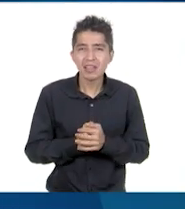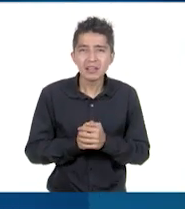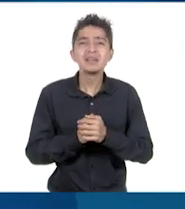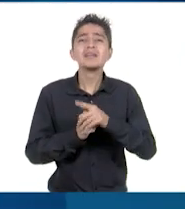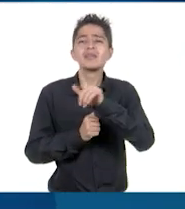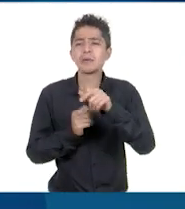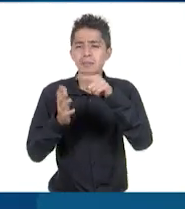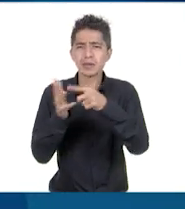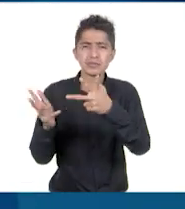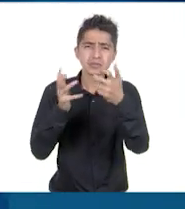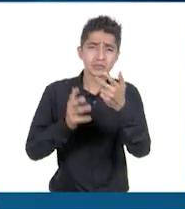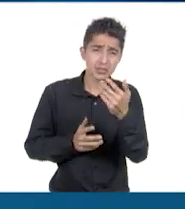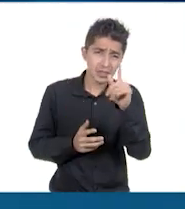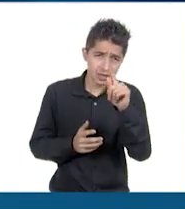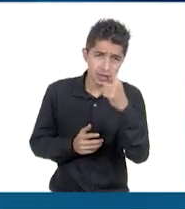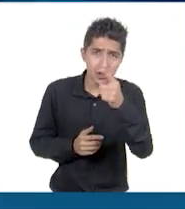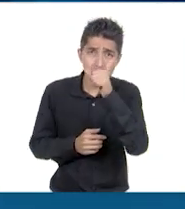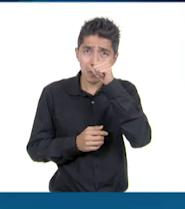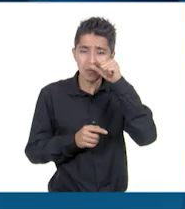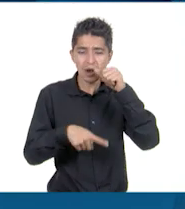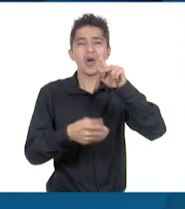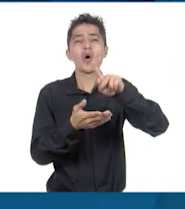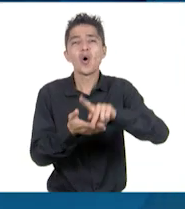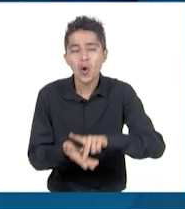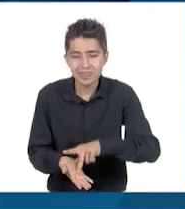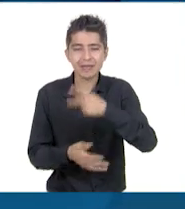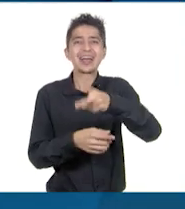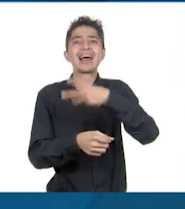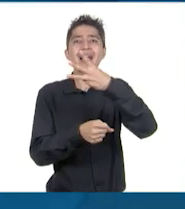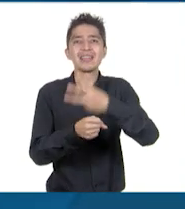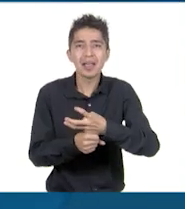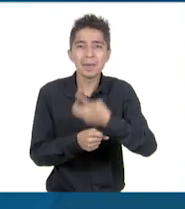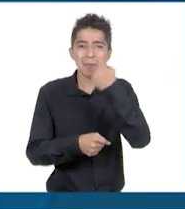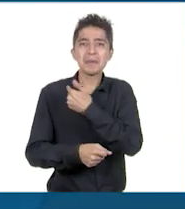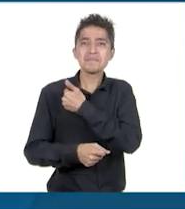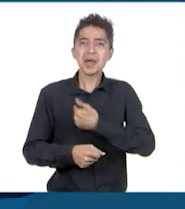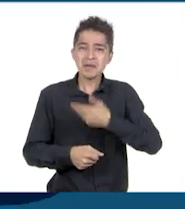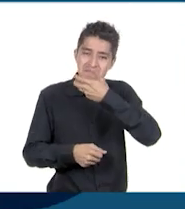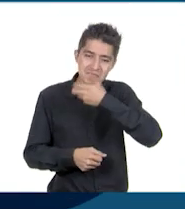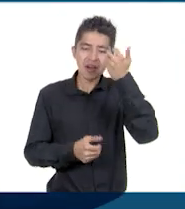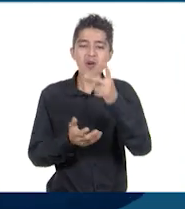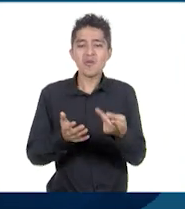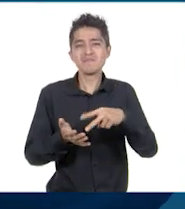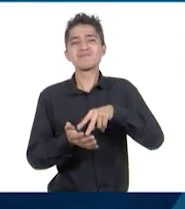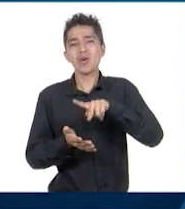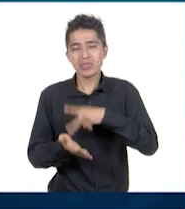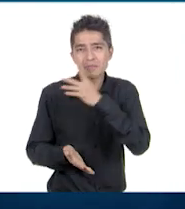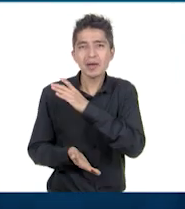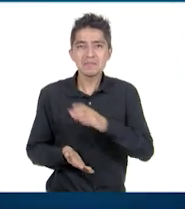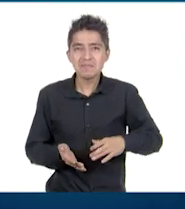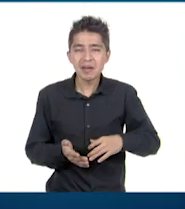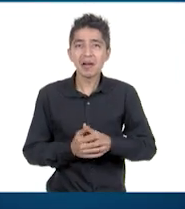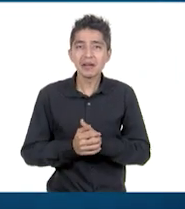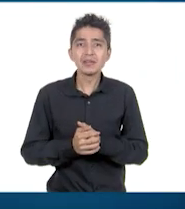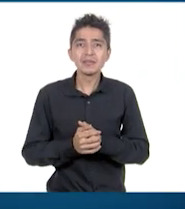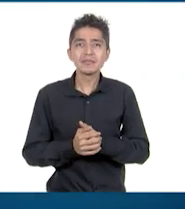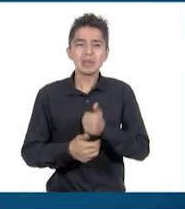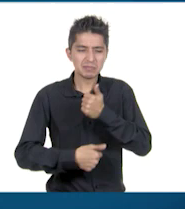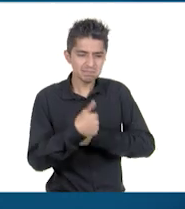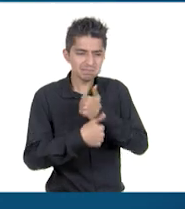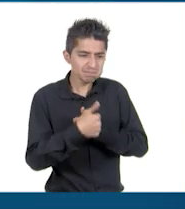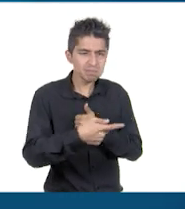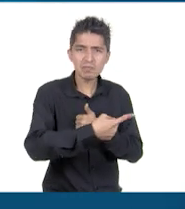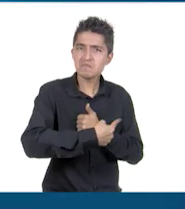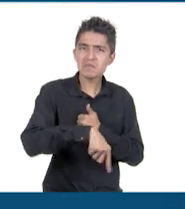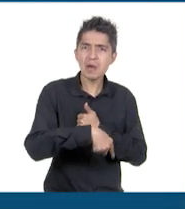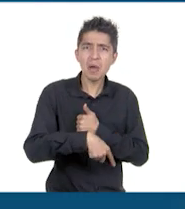En 1871, Juárez fue reelecto por tercera vez para la presidencia, pero tuvo que enfrentar a sus adversarios que no se